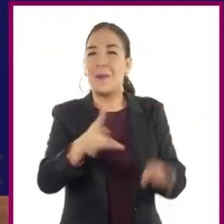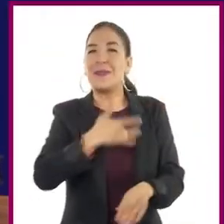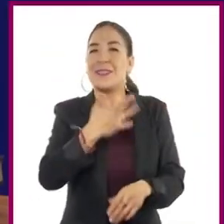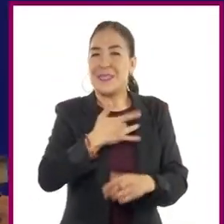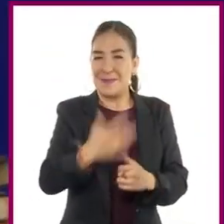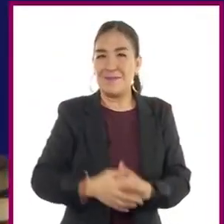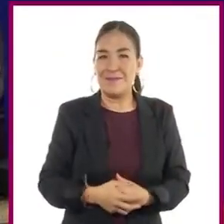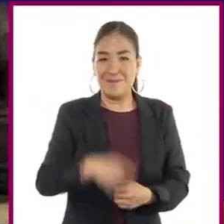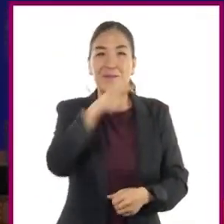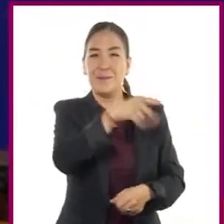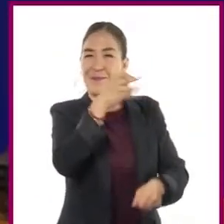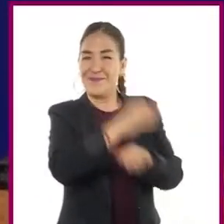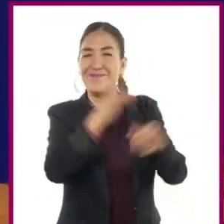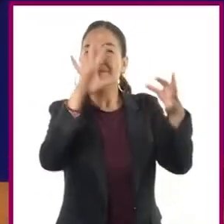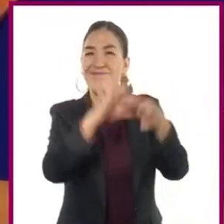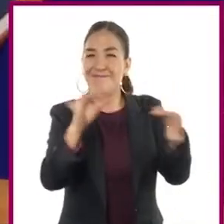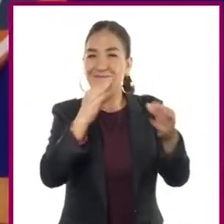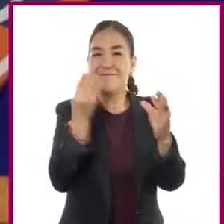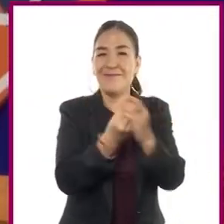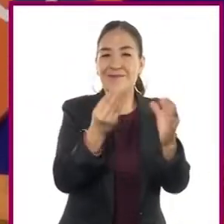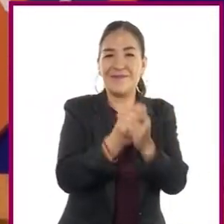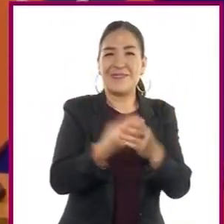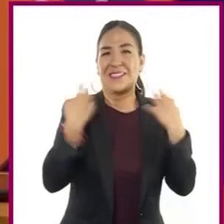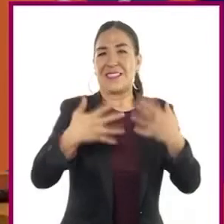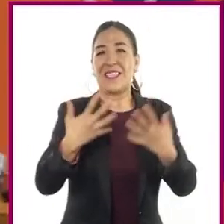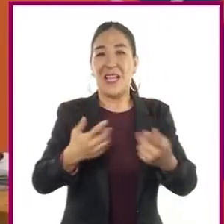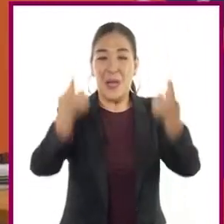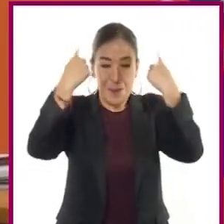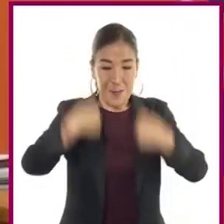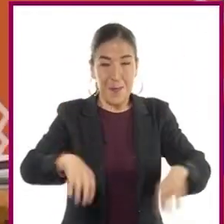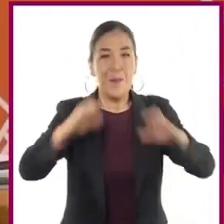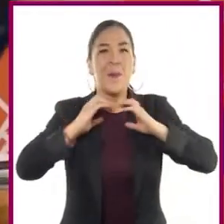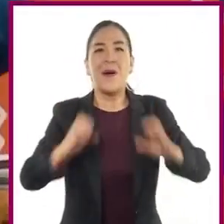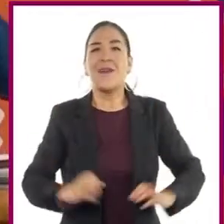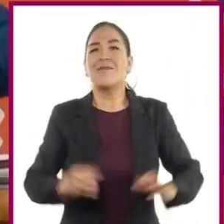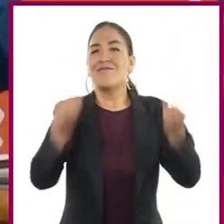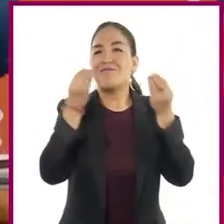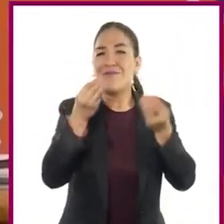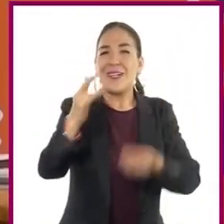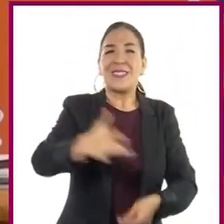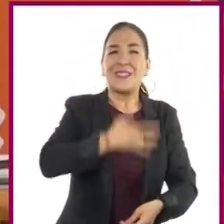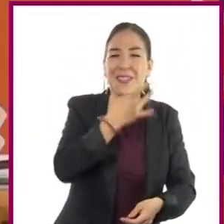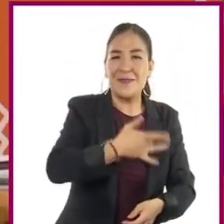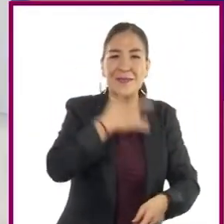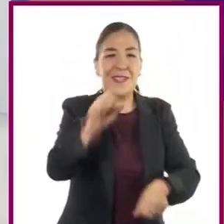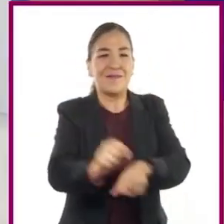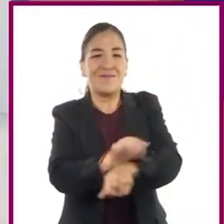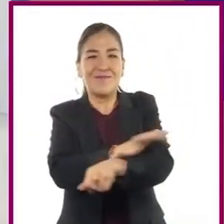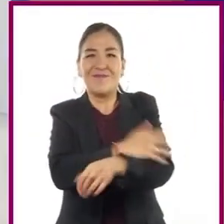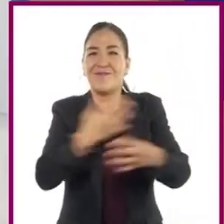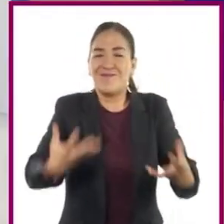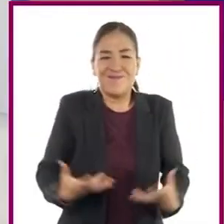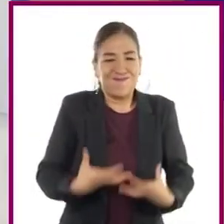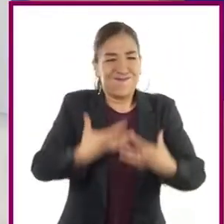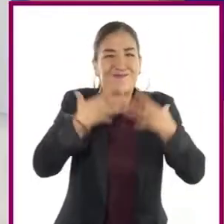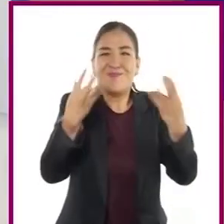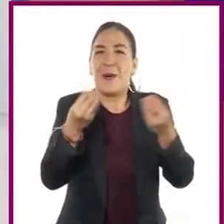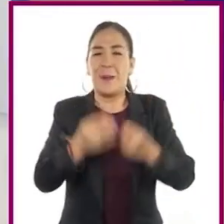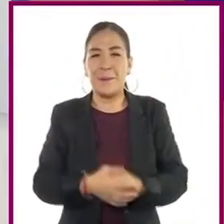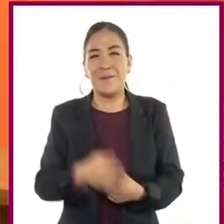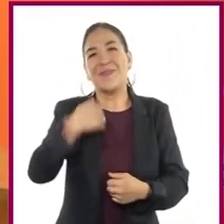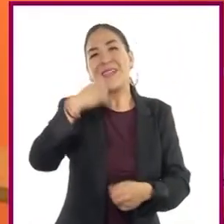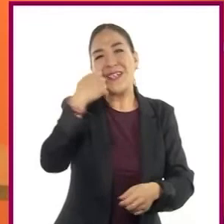mencionó al principio de esta sesión, somos un cúmulo de emociones y sentimientos. Maestra, me gustaría seguir explorando la